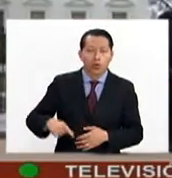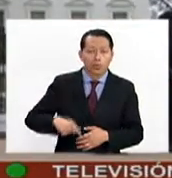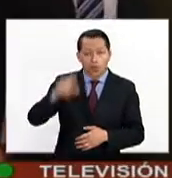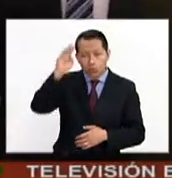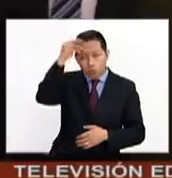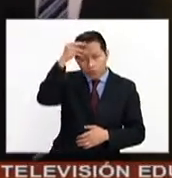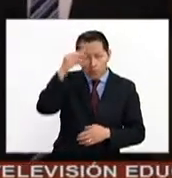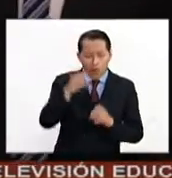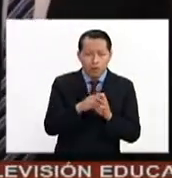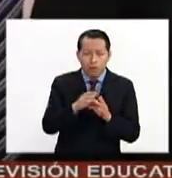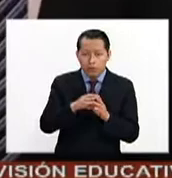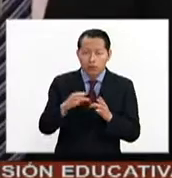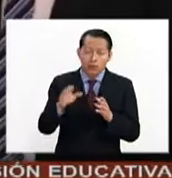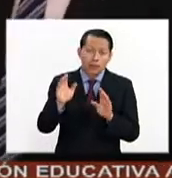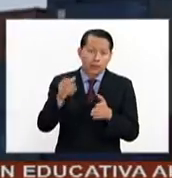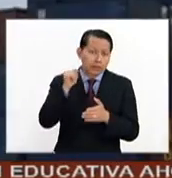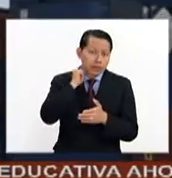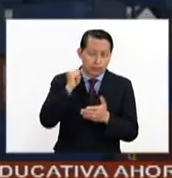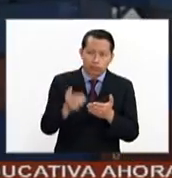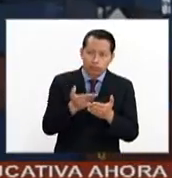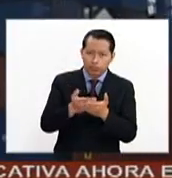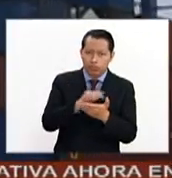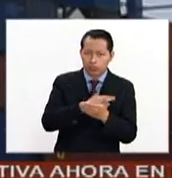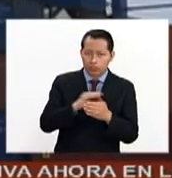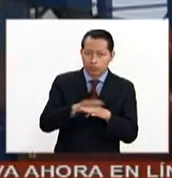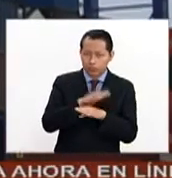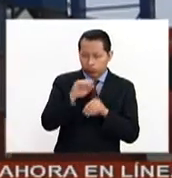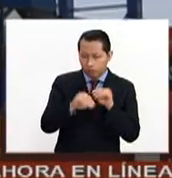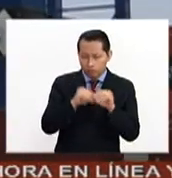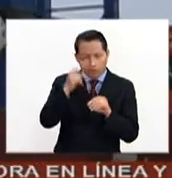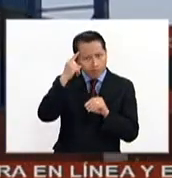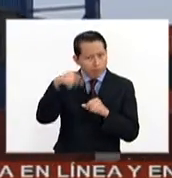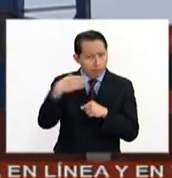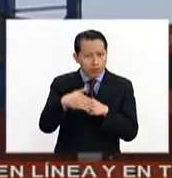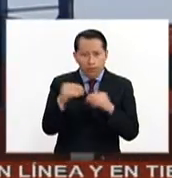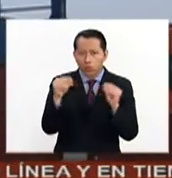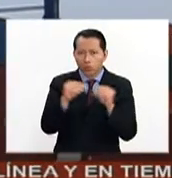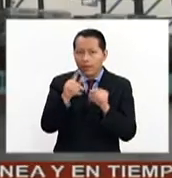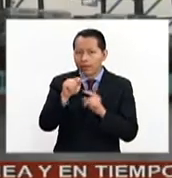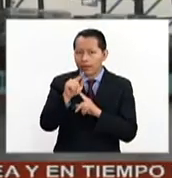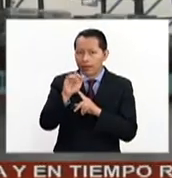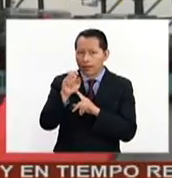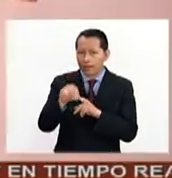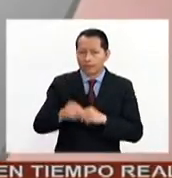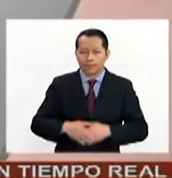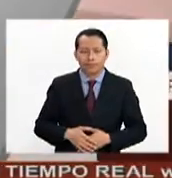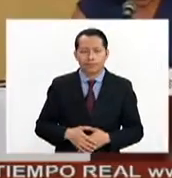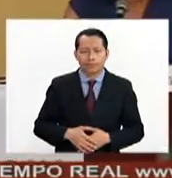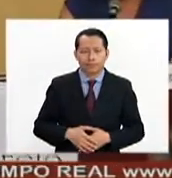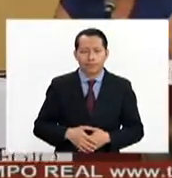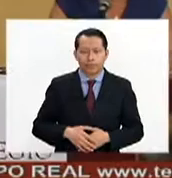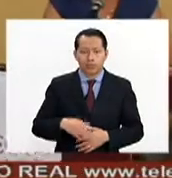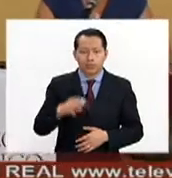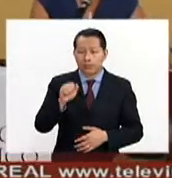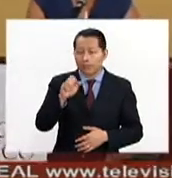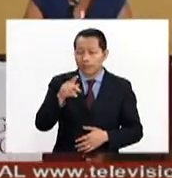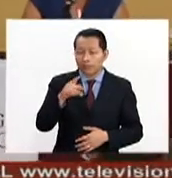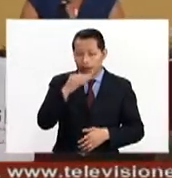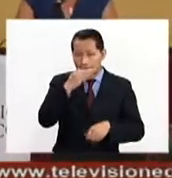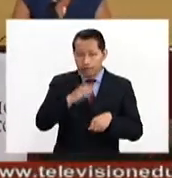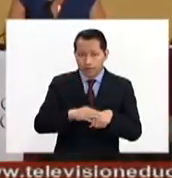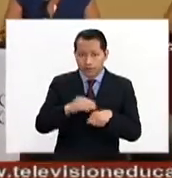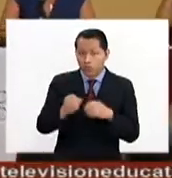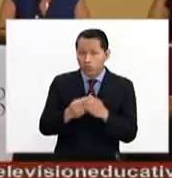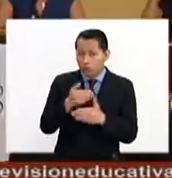Donald Trump envía al Congreso borrador con las reformas para la negociación del Tratado de Libre Comercio. La CEP asegura que el